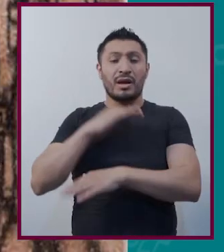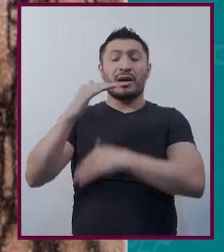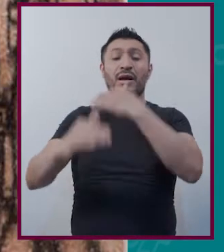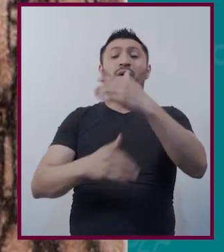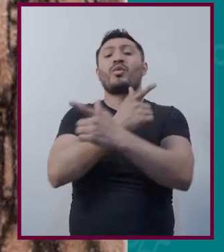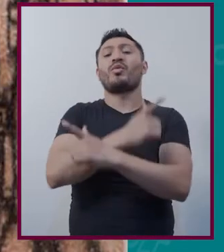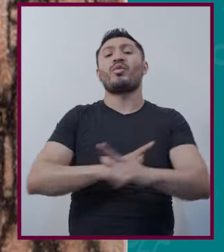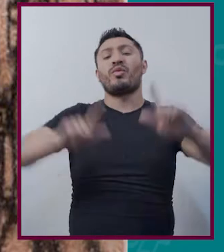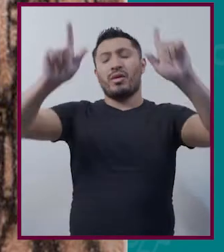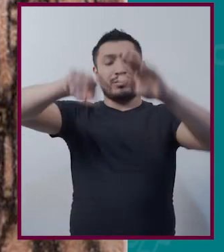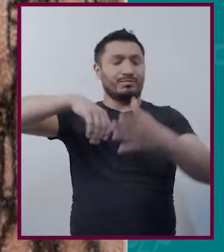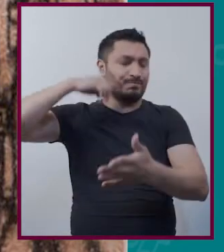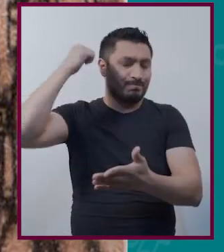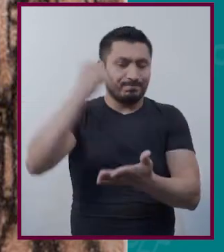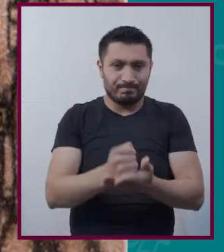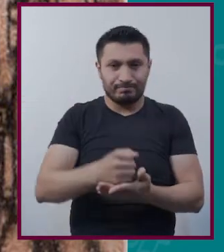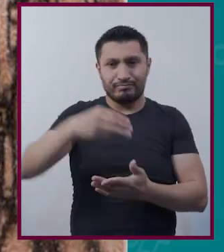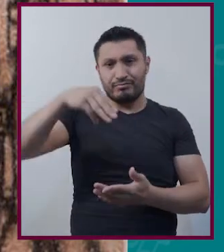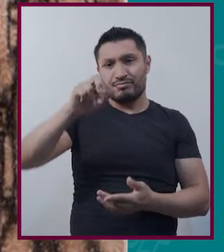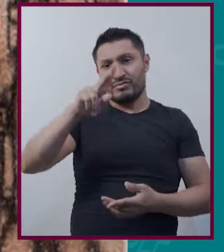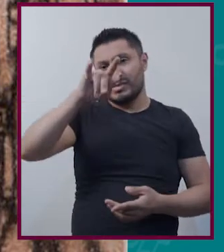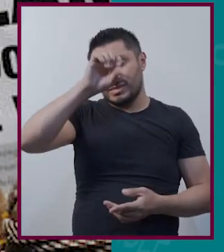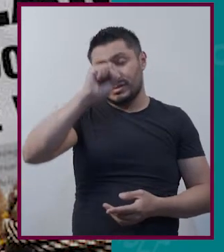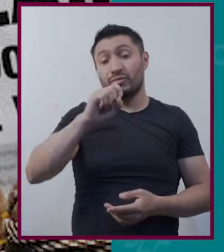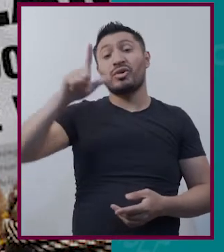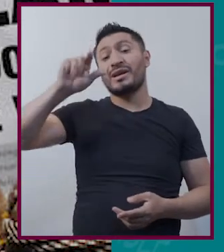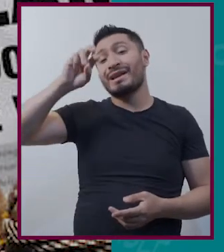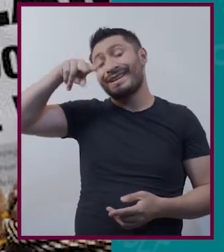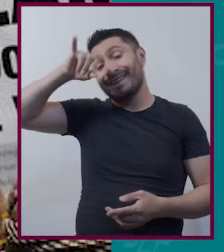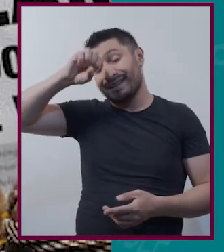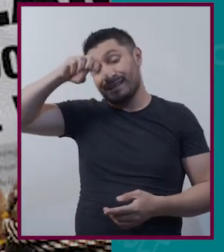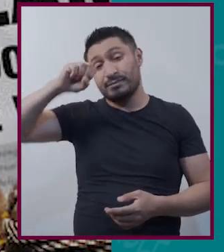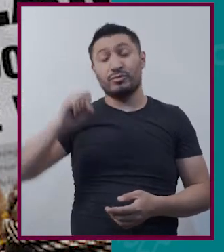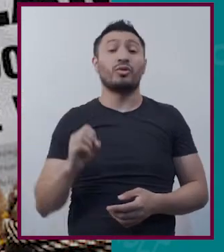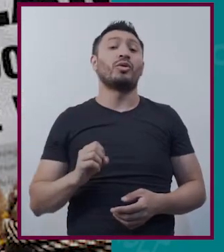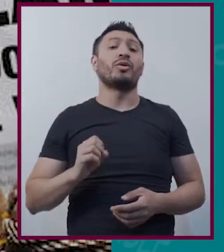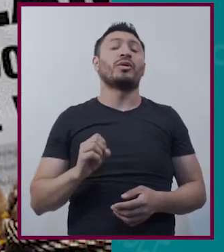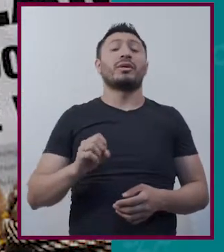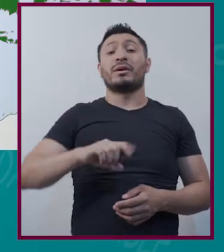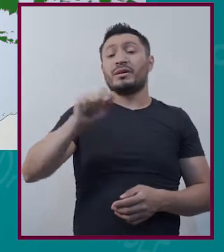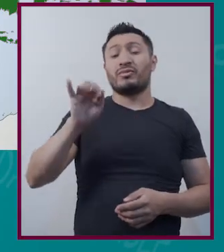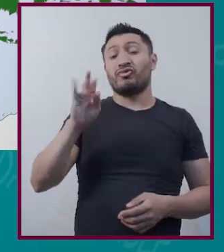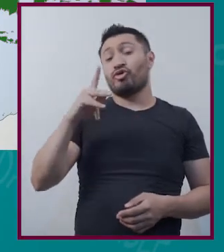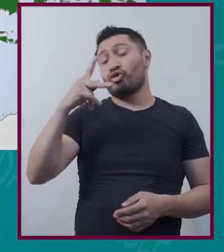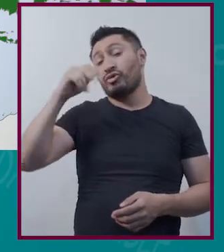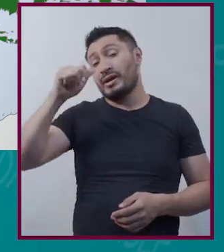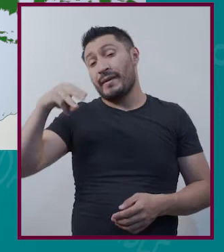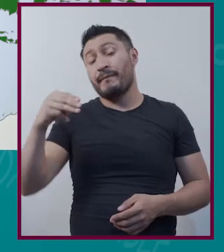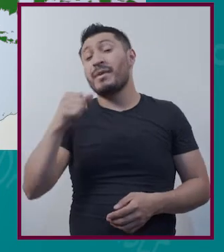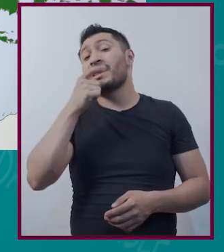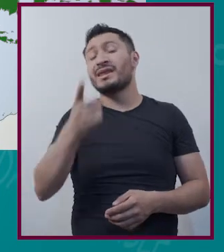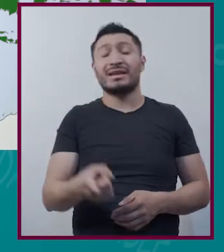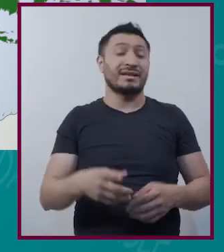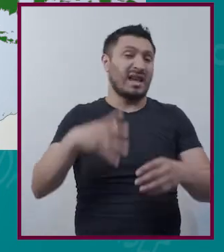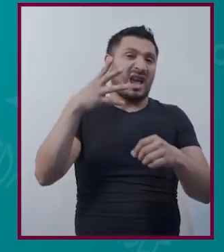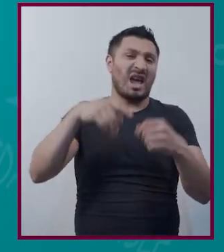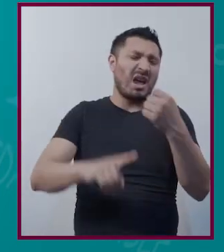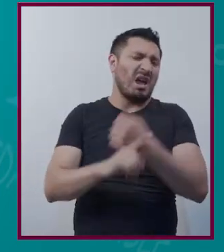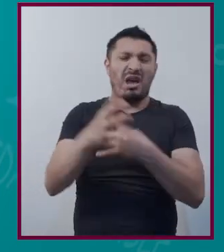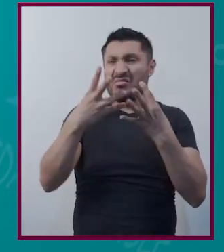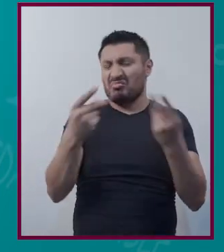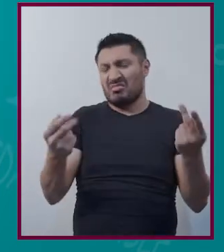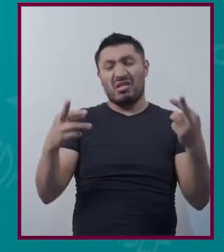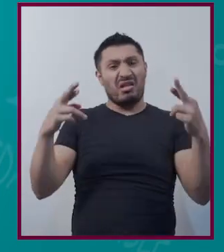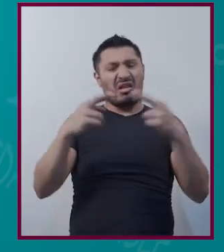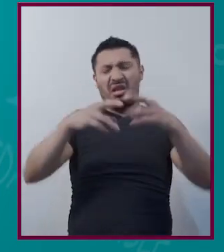liberalismo sellaba el ataúd del marxismo-leninismo. Por otra parte, Fukuyama soluciona en un plis-plas la cuestión de la